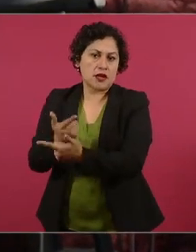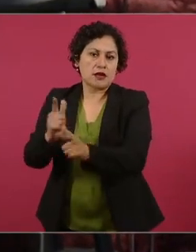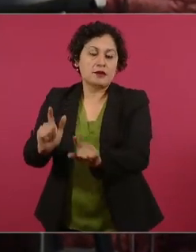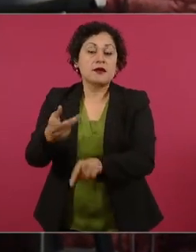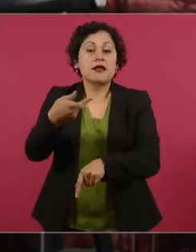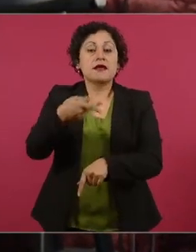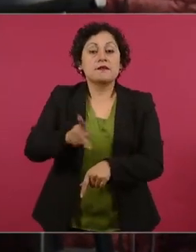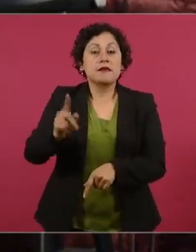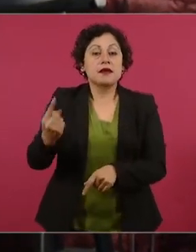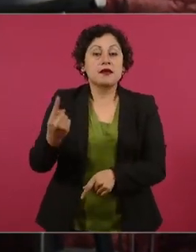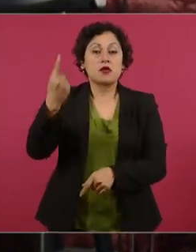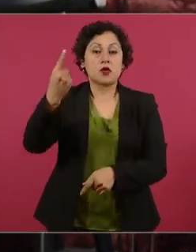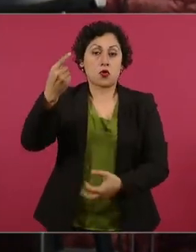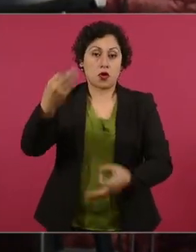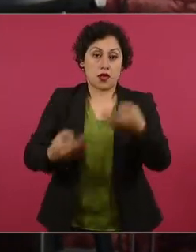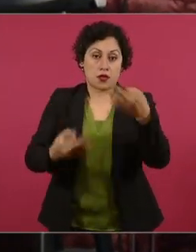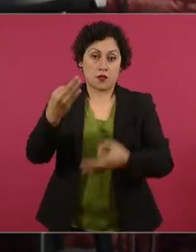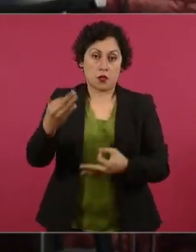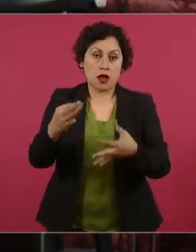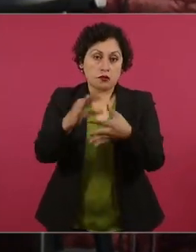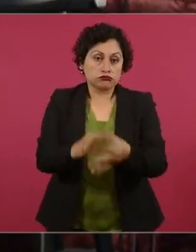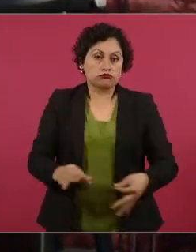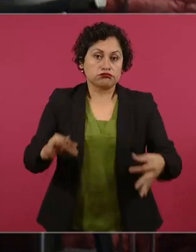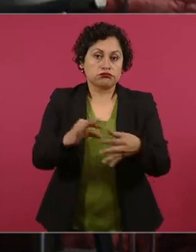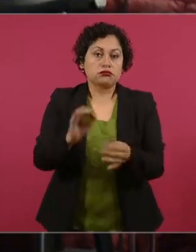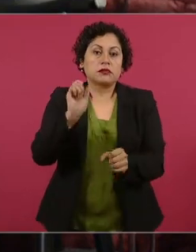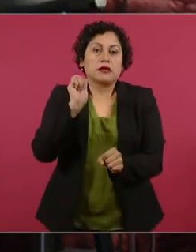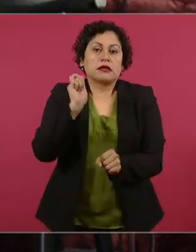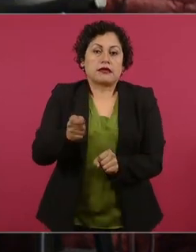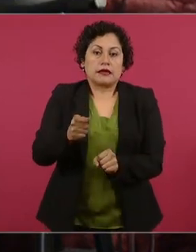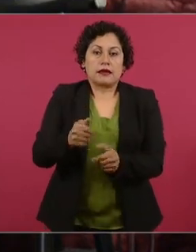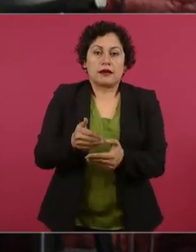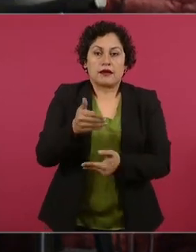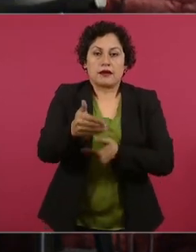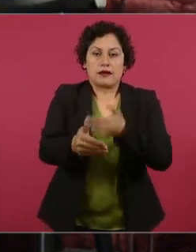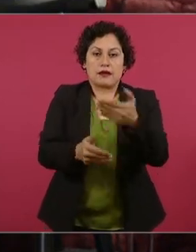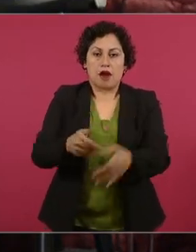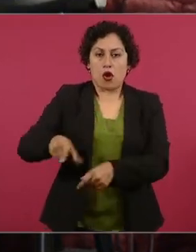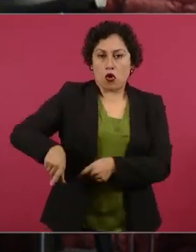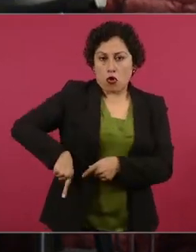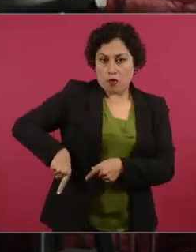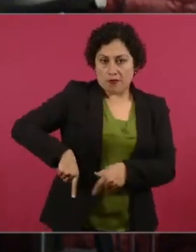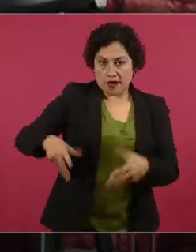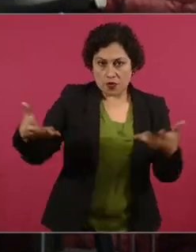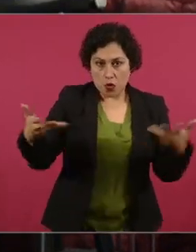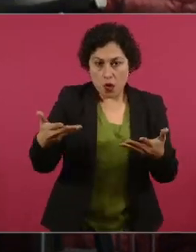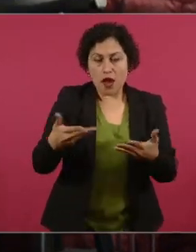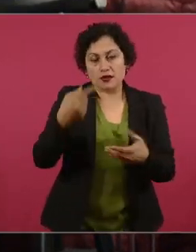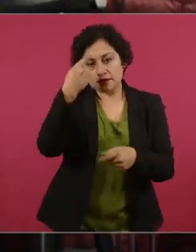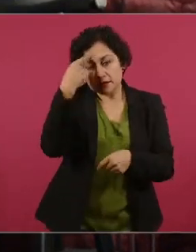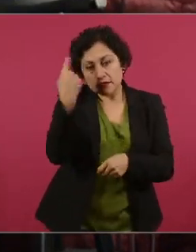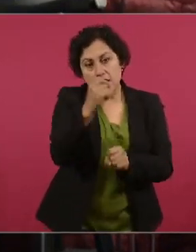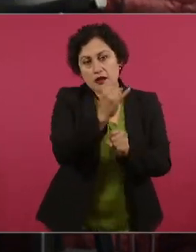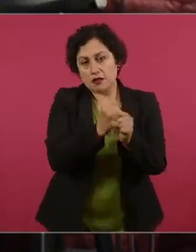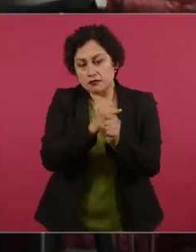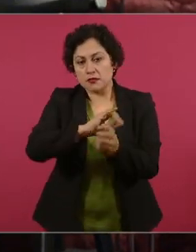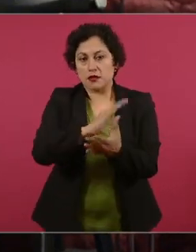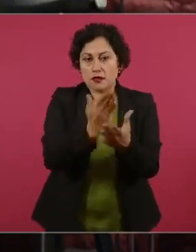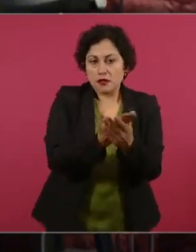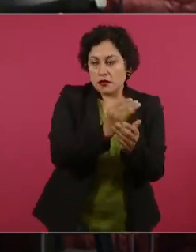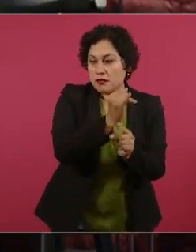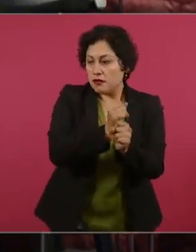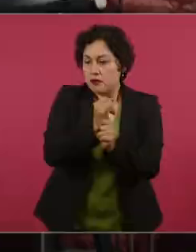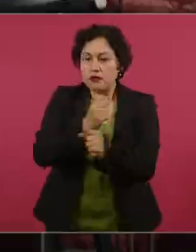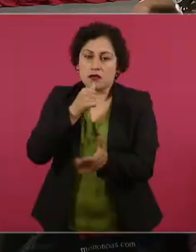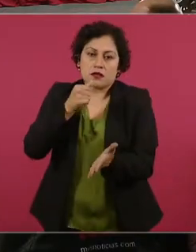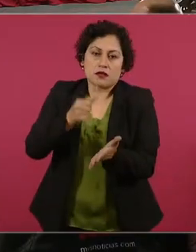que todo el proceso que se ha seguido por parte del propio gobierno para el tema de la integración de carpetas, para el tema de estas nuevas órdenes